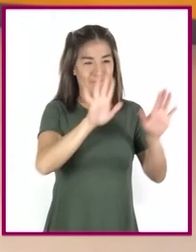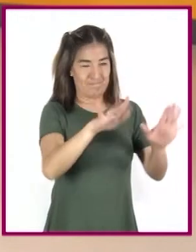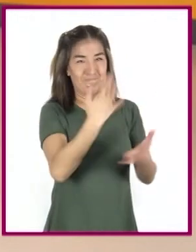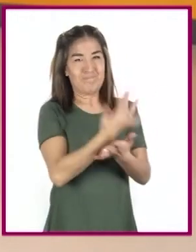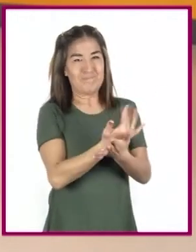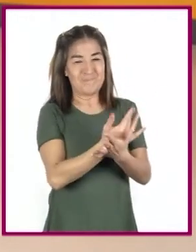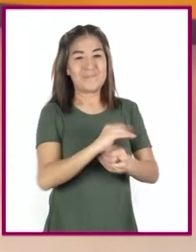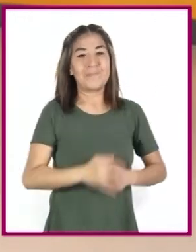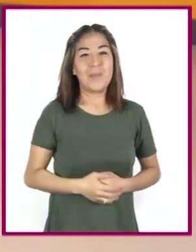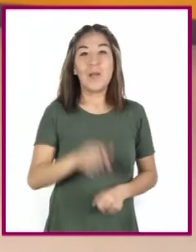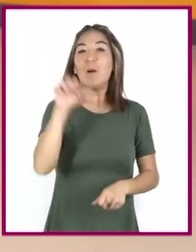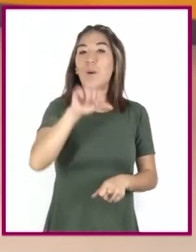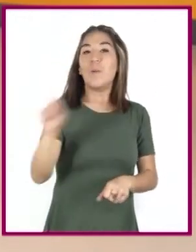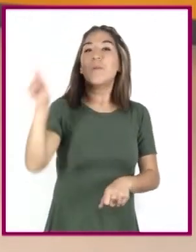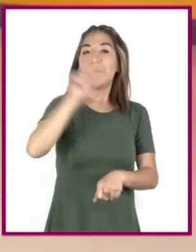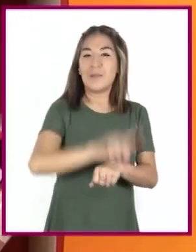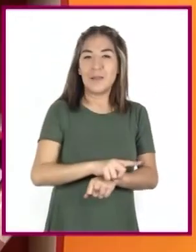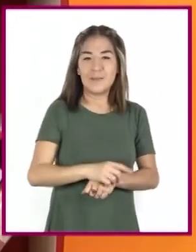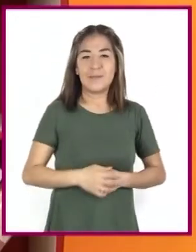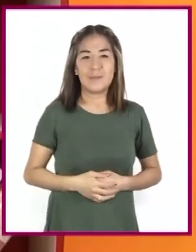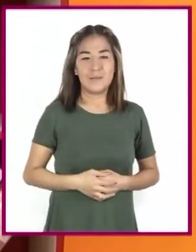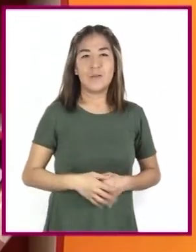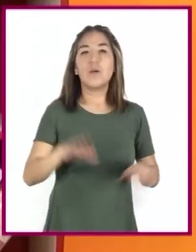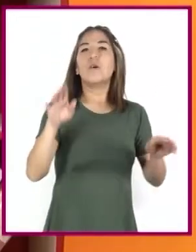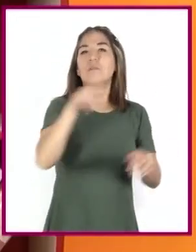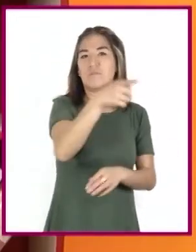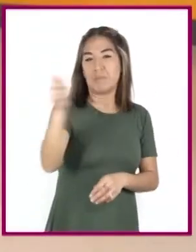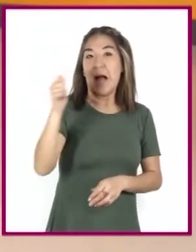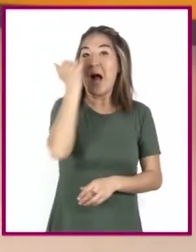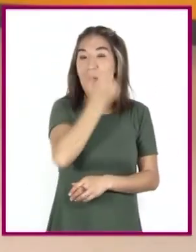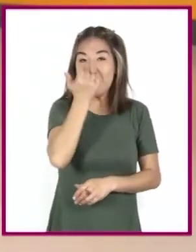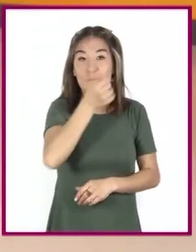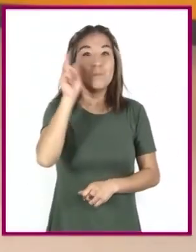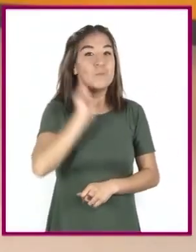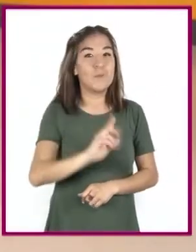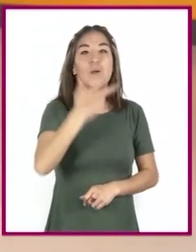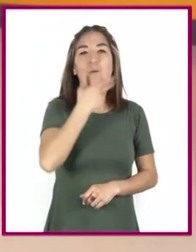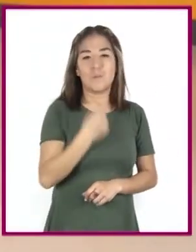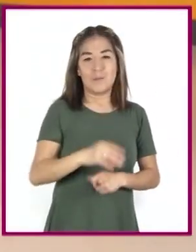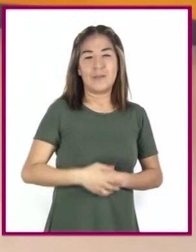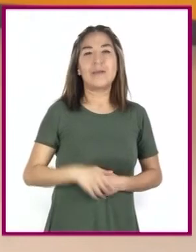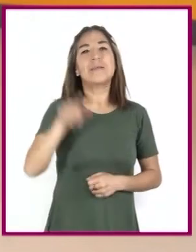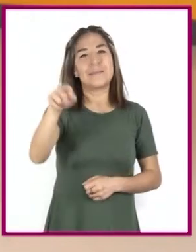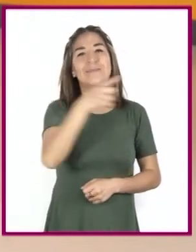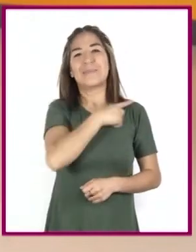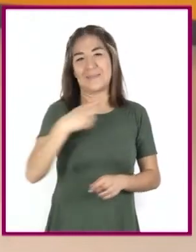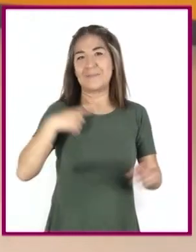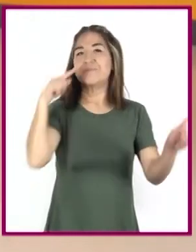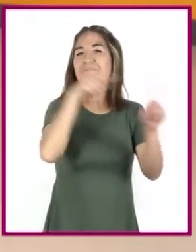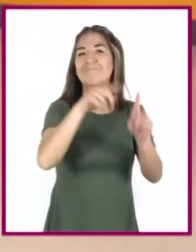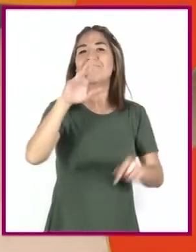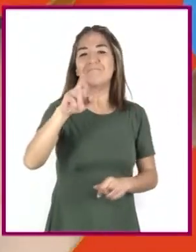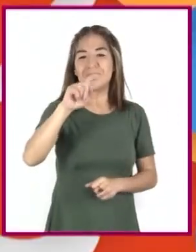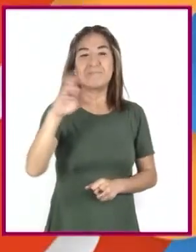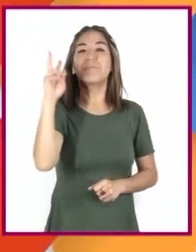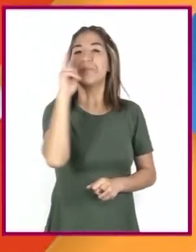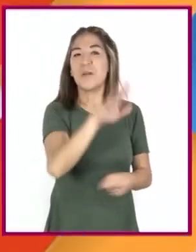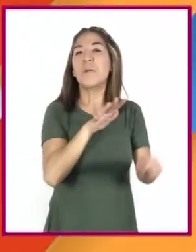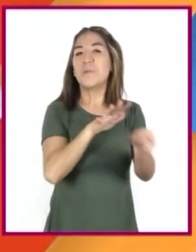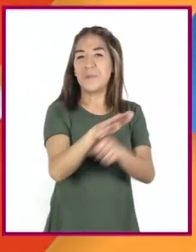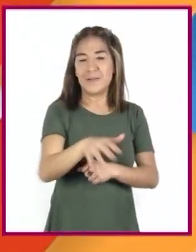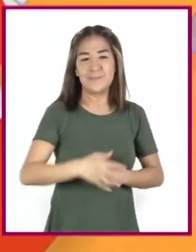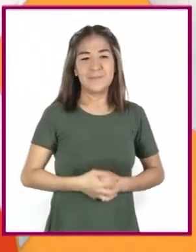profesor. El día de hoy fue de nuestras alumnas y alumnos y les corresponde lanzar el reto. Escuchemos cuál